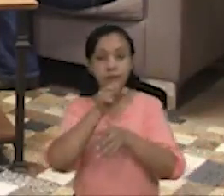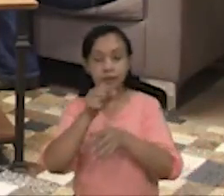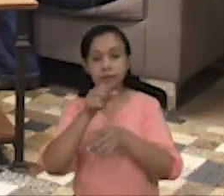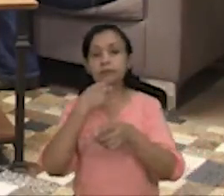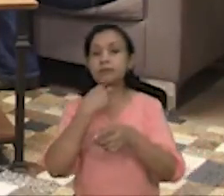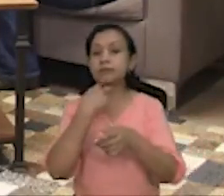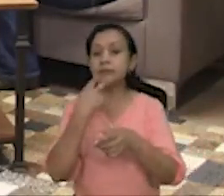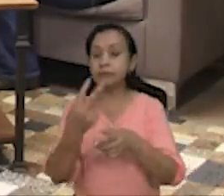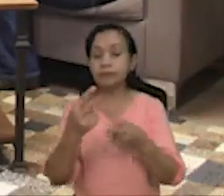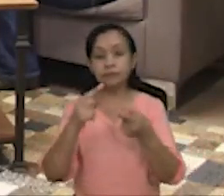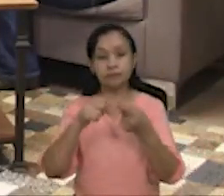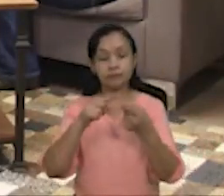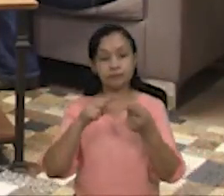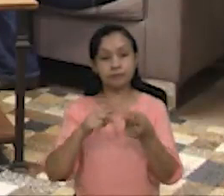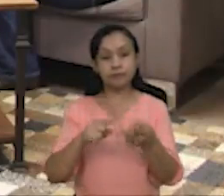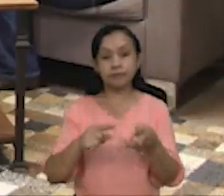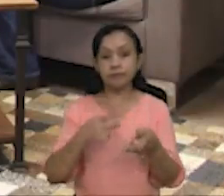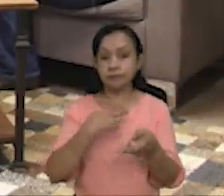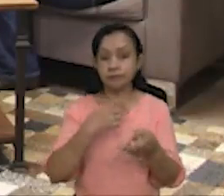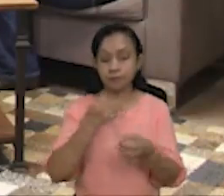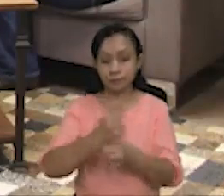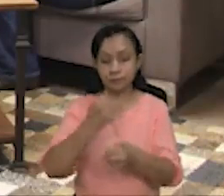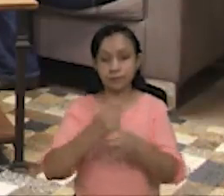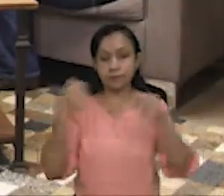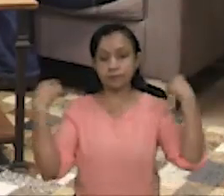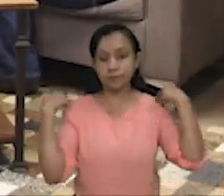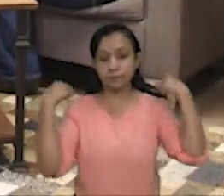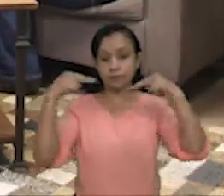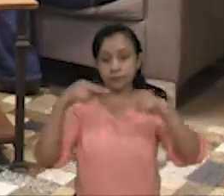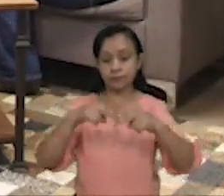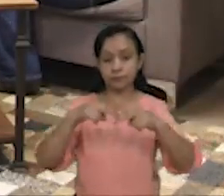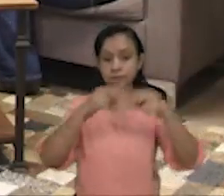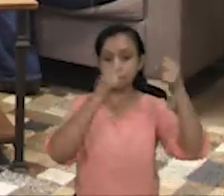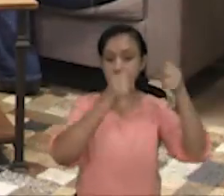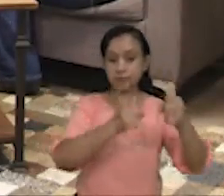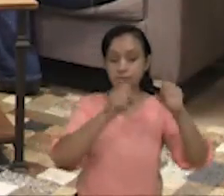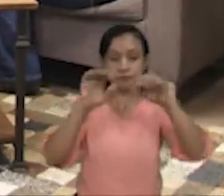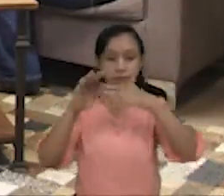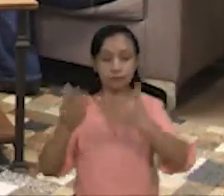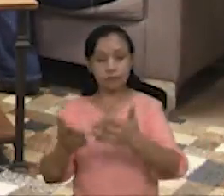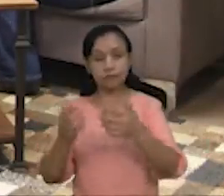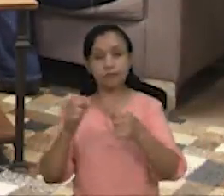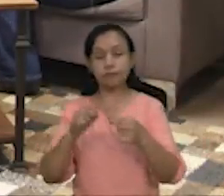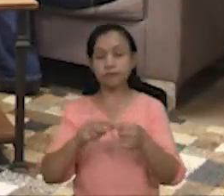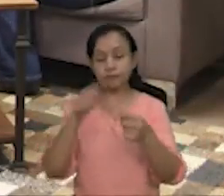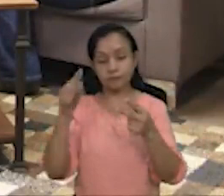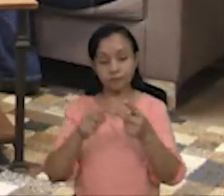sonora. También estuve en claustros de género. También